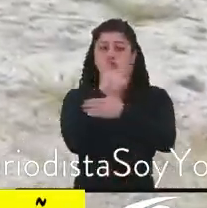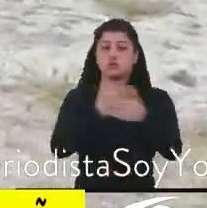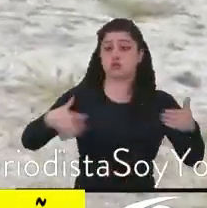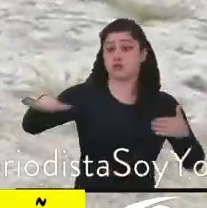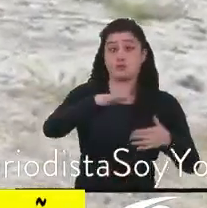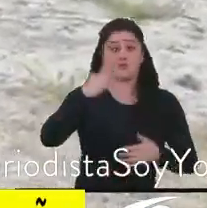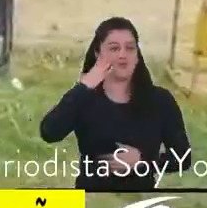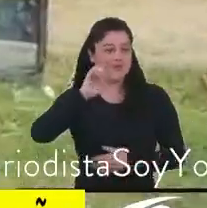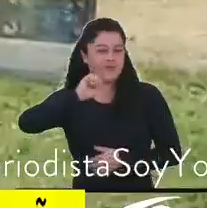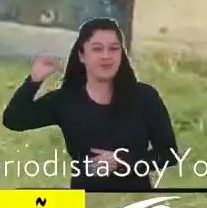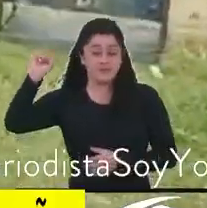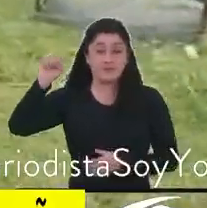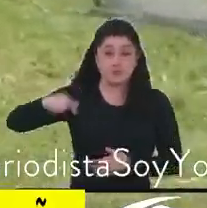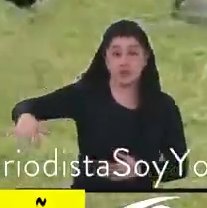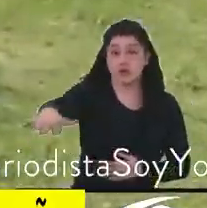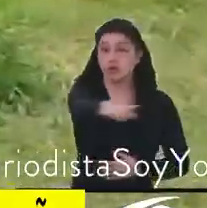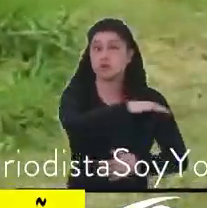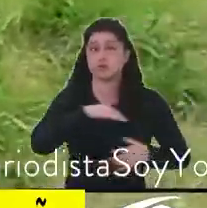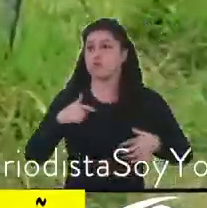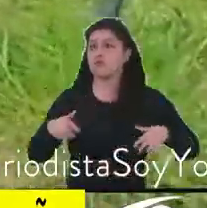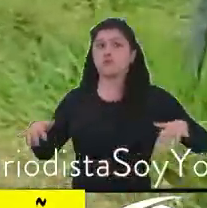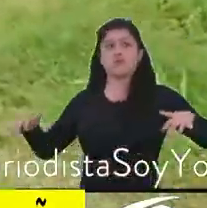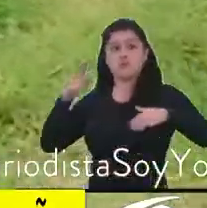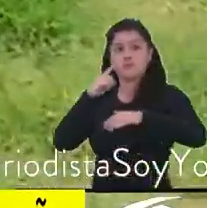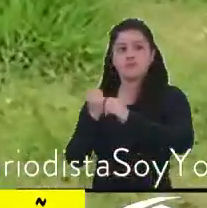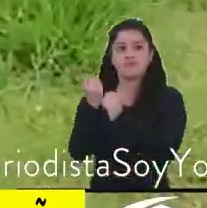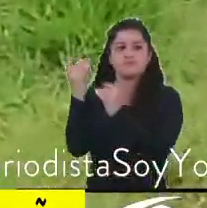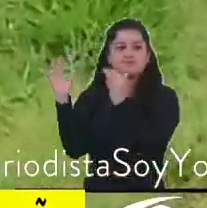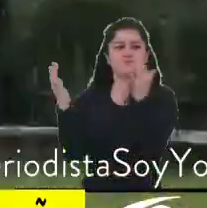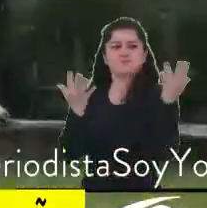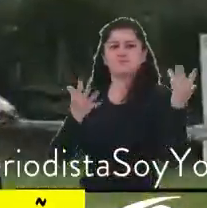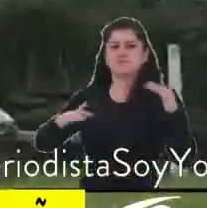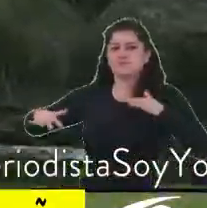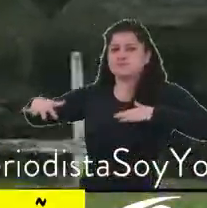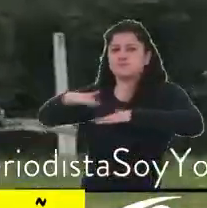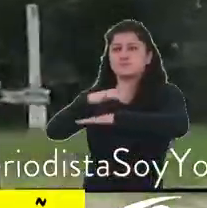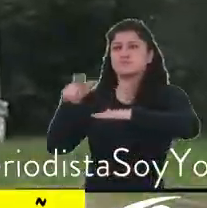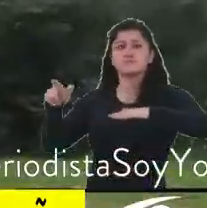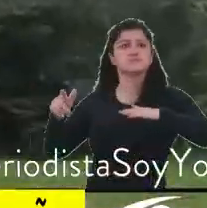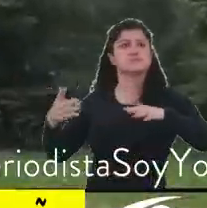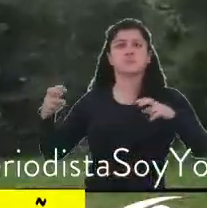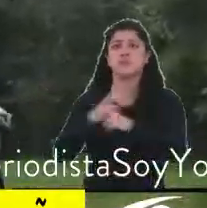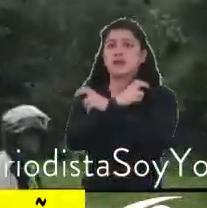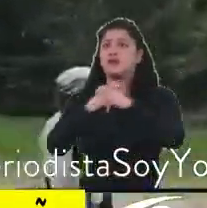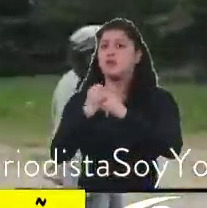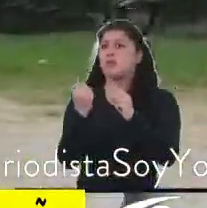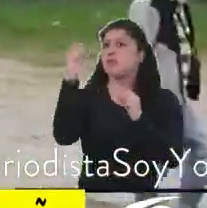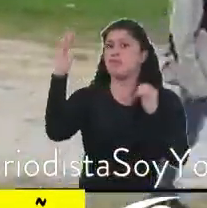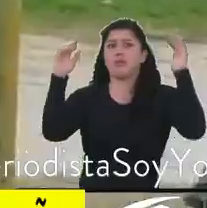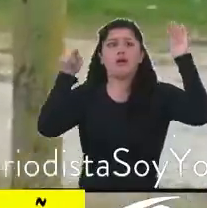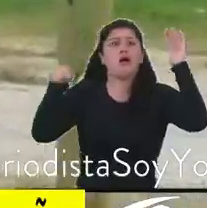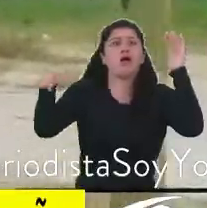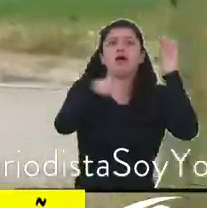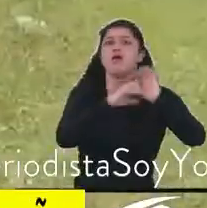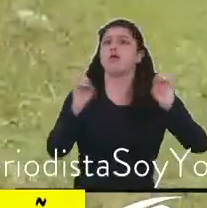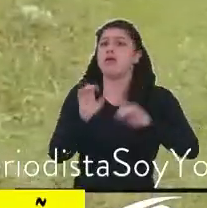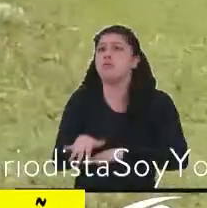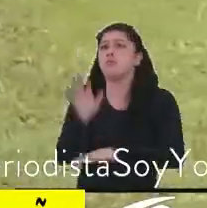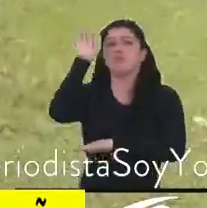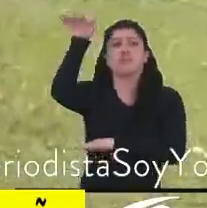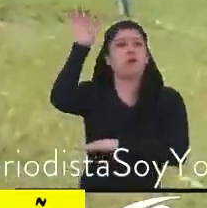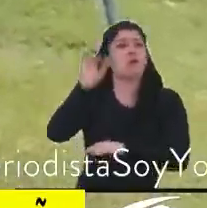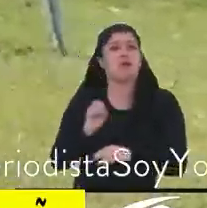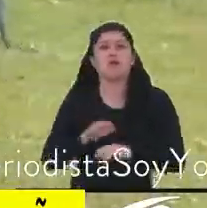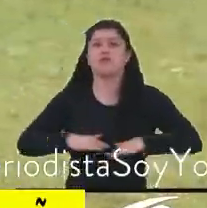hace 2 años yo presento un video de una noticia de mal estado del escenario deportivo. Y yo le dije al